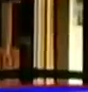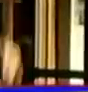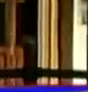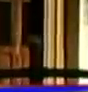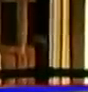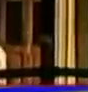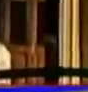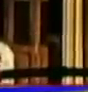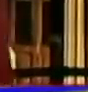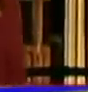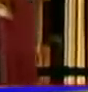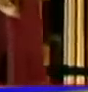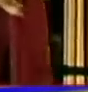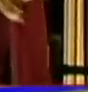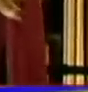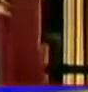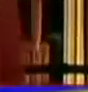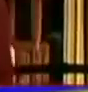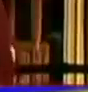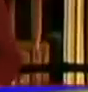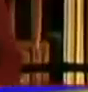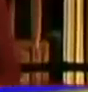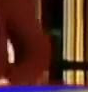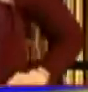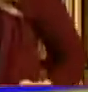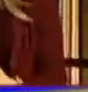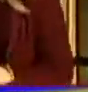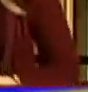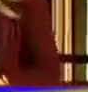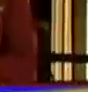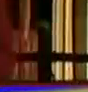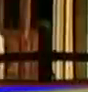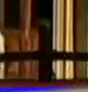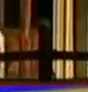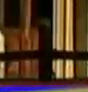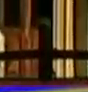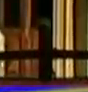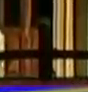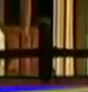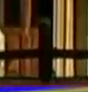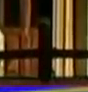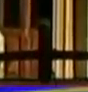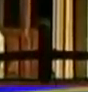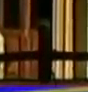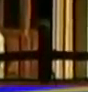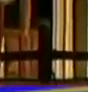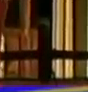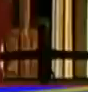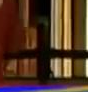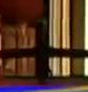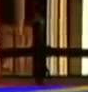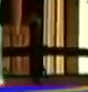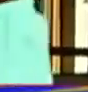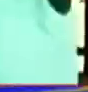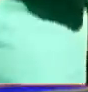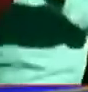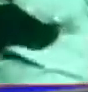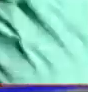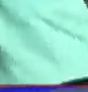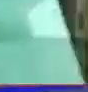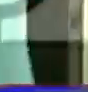grandeza. Ciudad de luces remanso de belleza y alegre luces cual pesebre